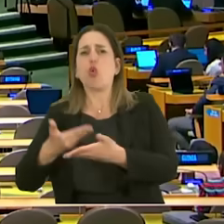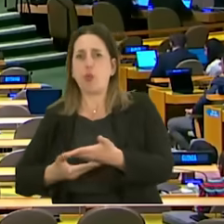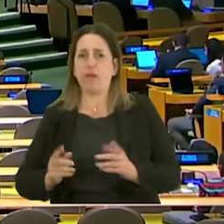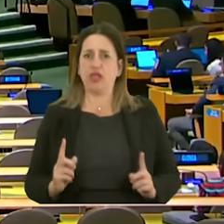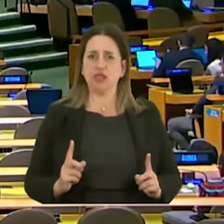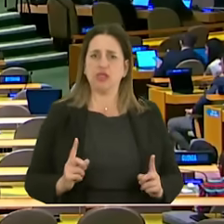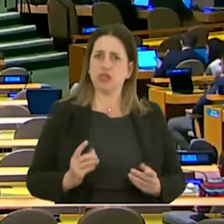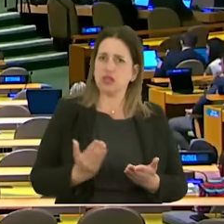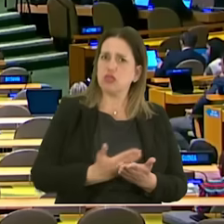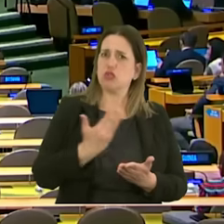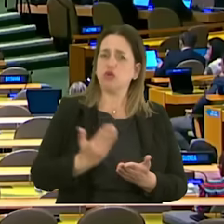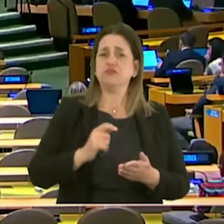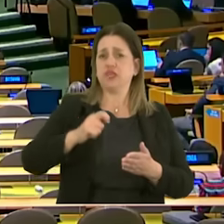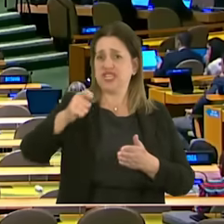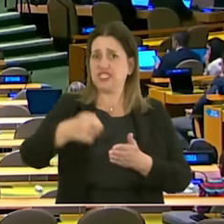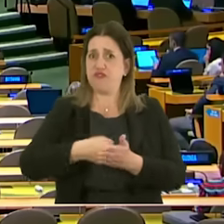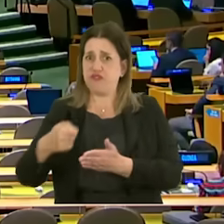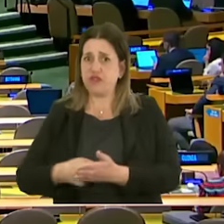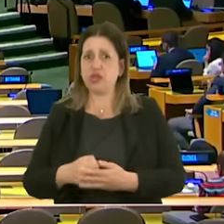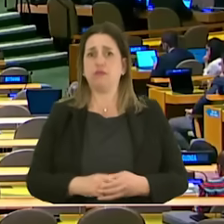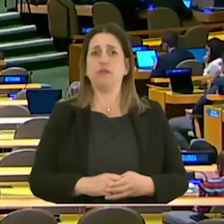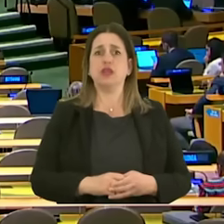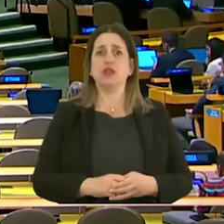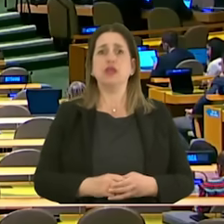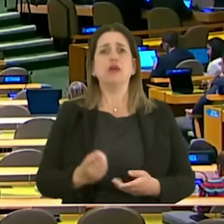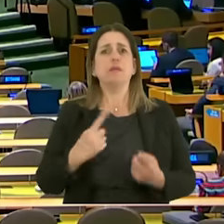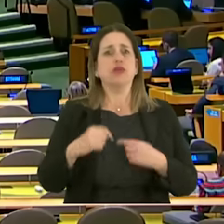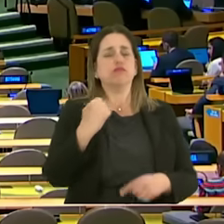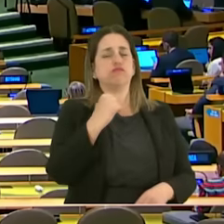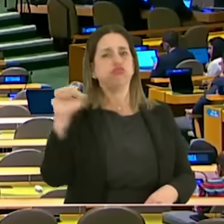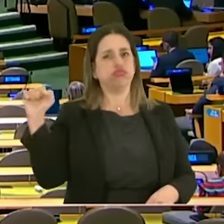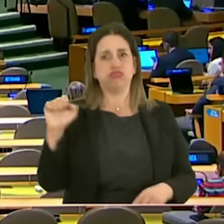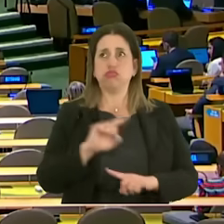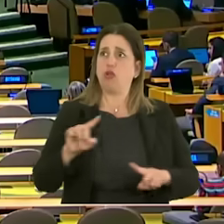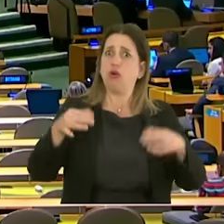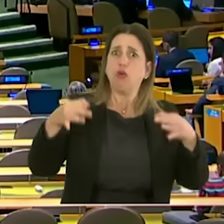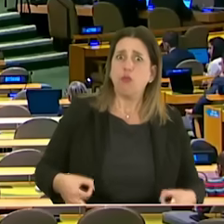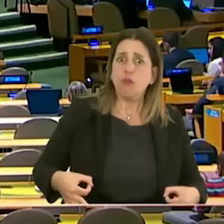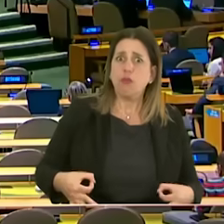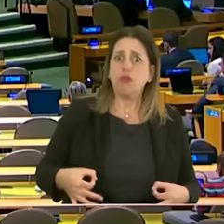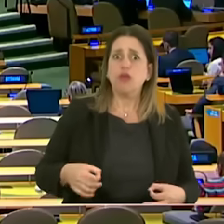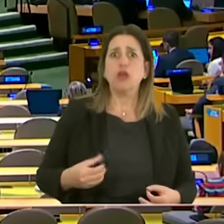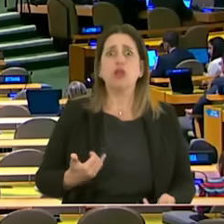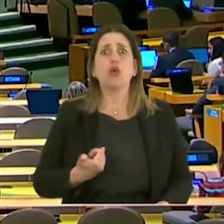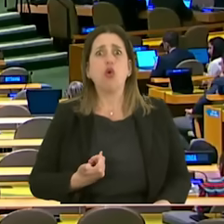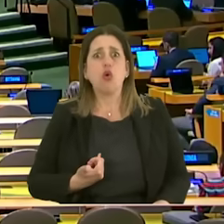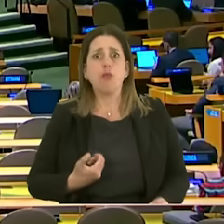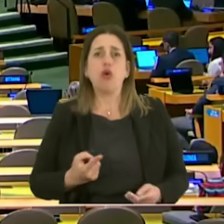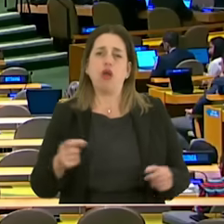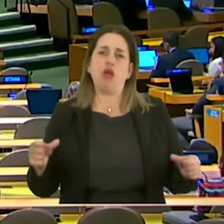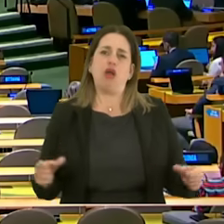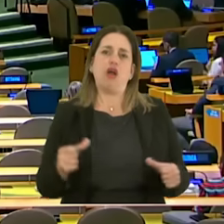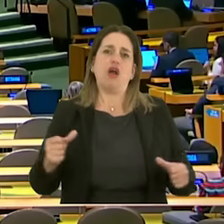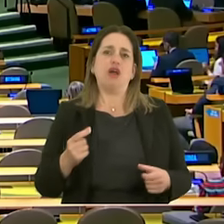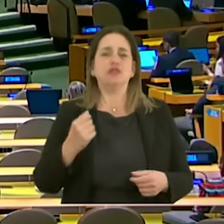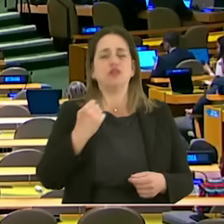documentos que se firmen y que no se cumplan solo colaboran en erosionar a este